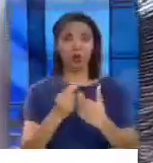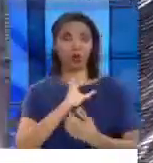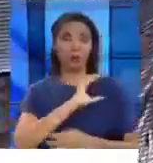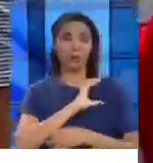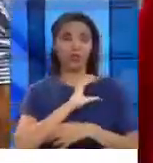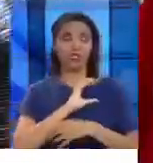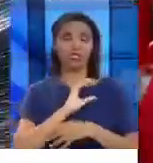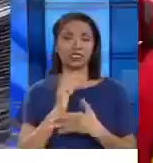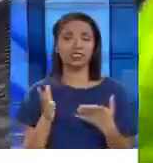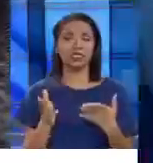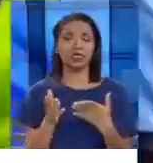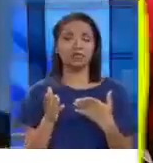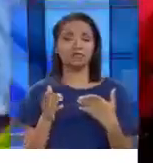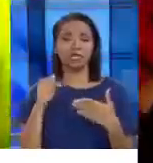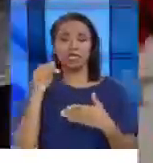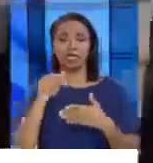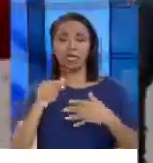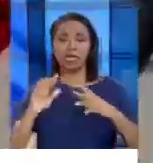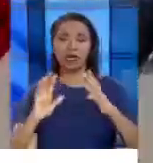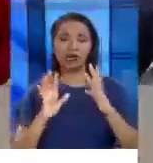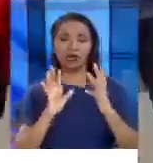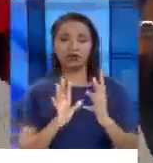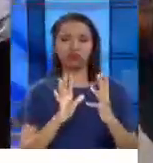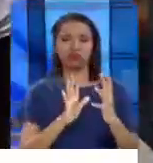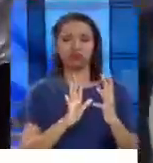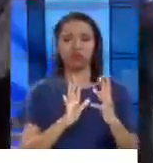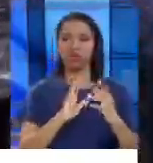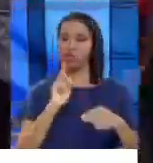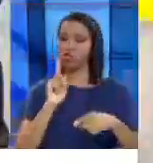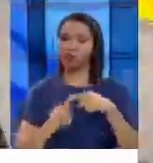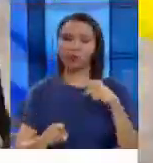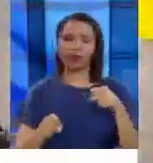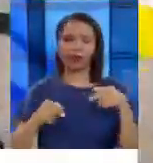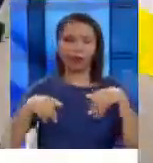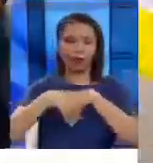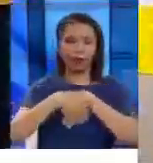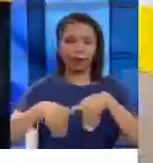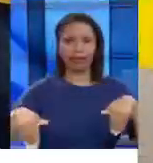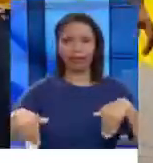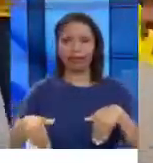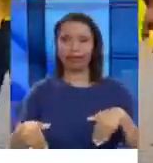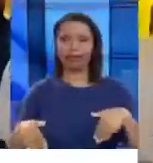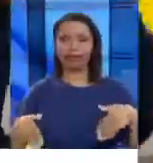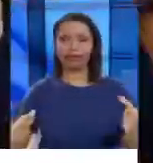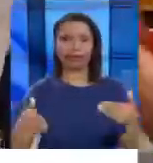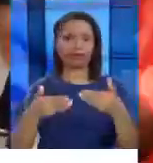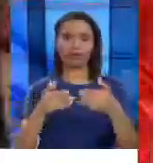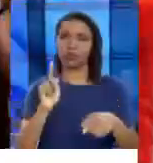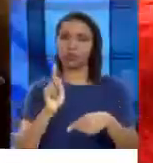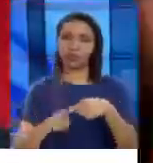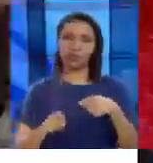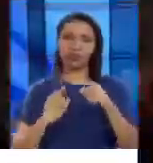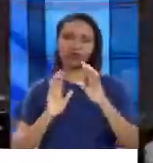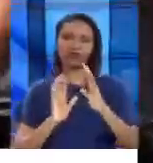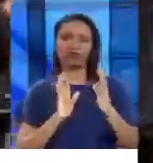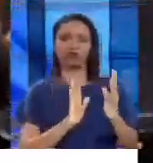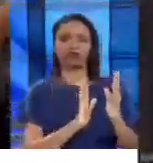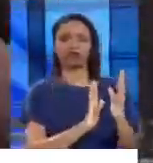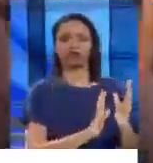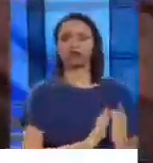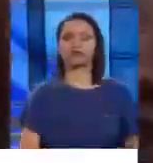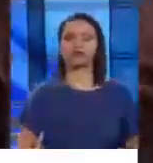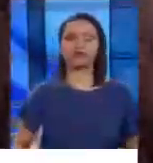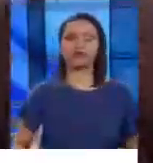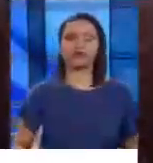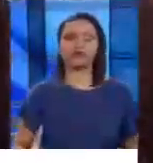algún tipo de situación un poco más tensa o difícil que lo que se reportaba los días anteriores. Debemos